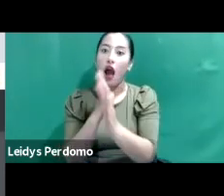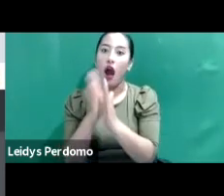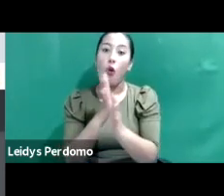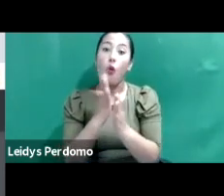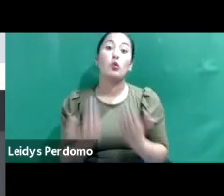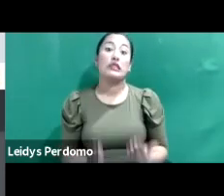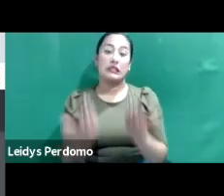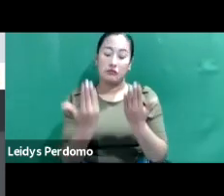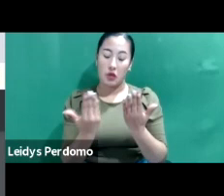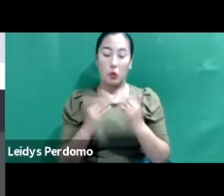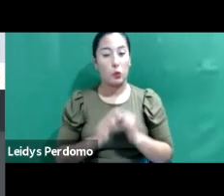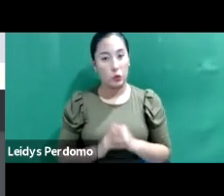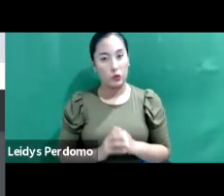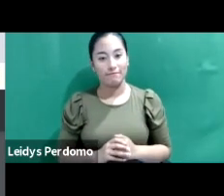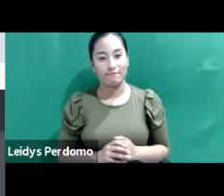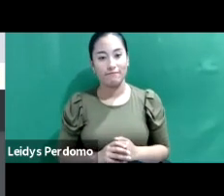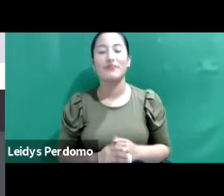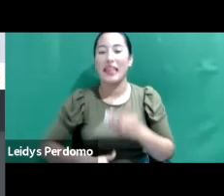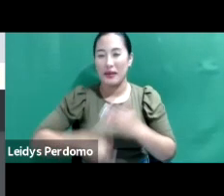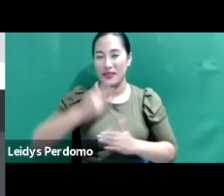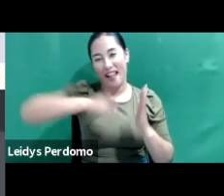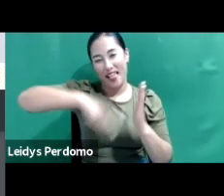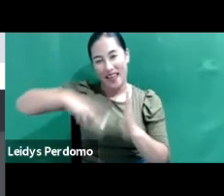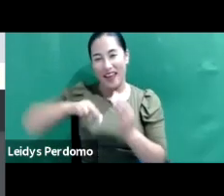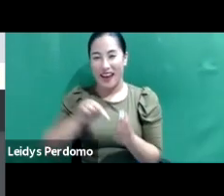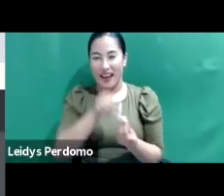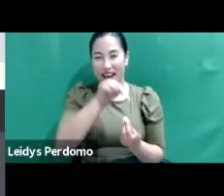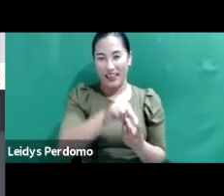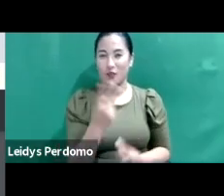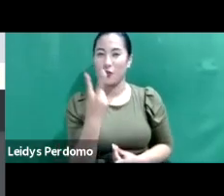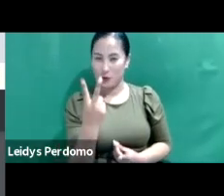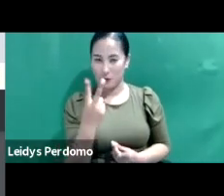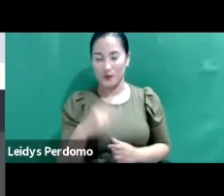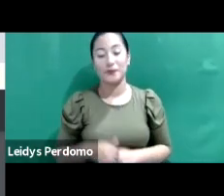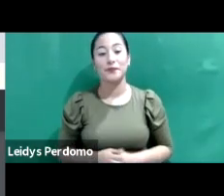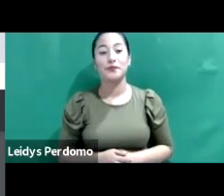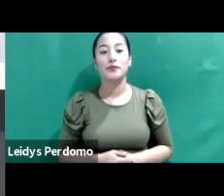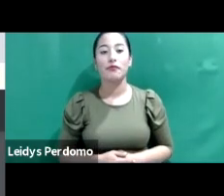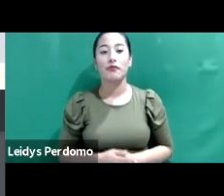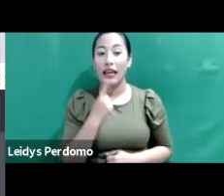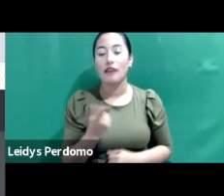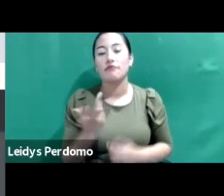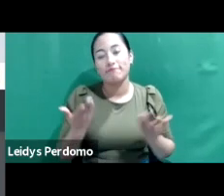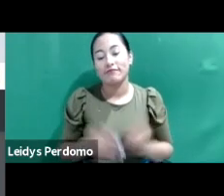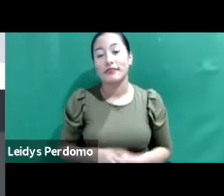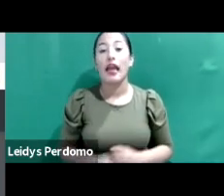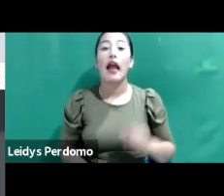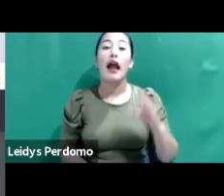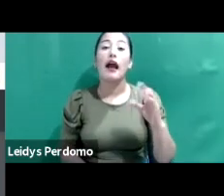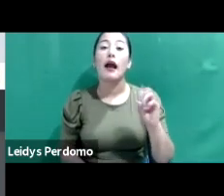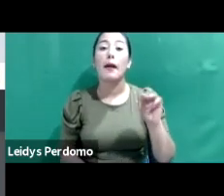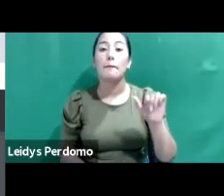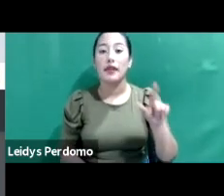hoy, así que voy a empezar con la lectura del caso 2. ¿Listo? Nos vamos con Camila. Camila es